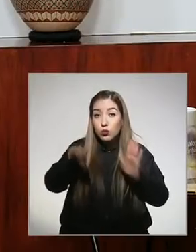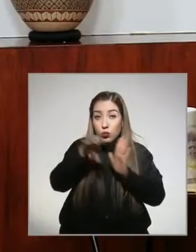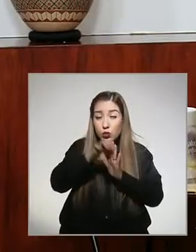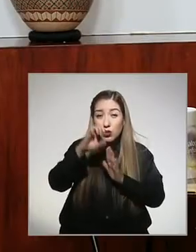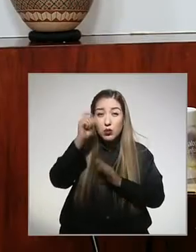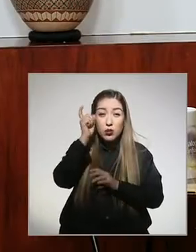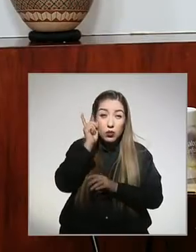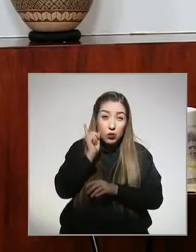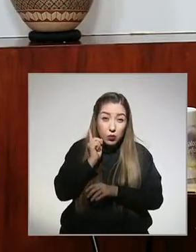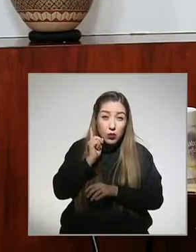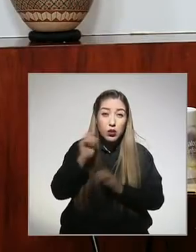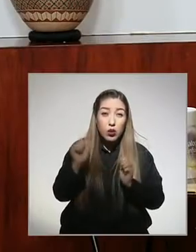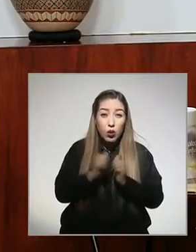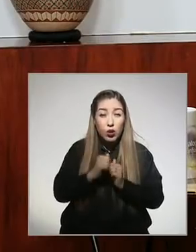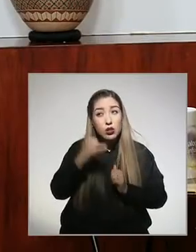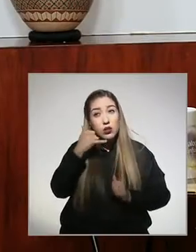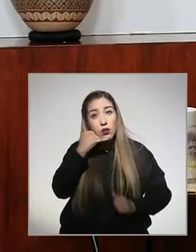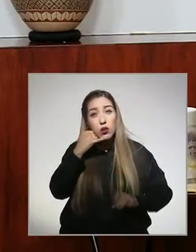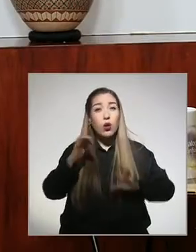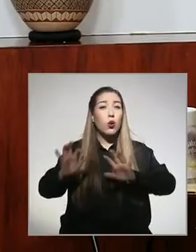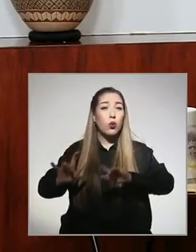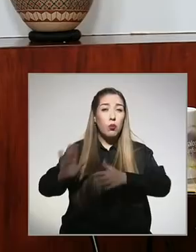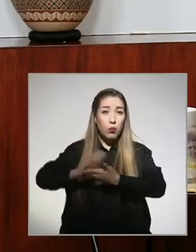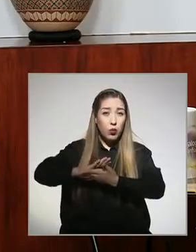dispositivos, ni computadora,